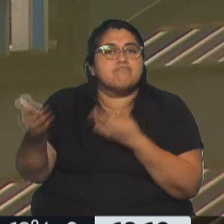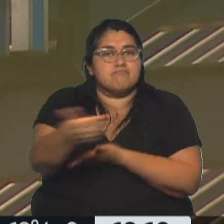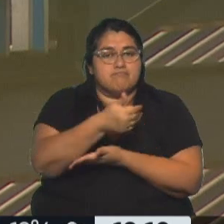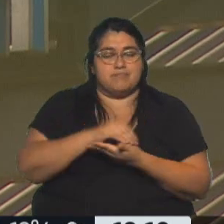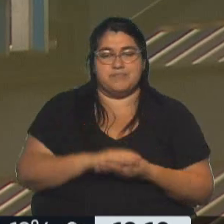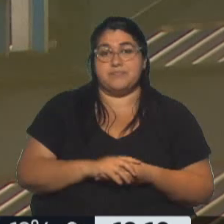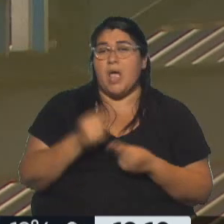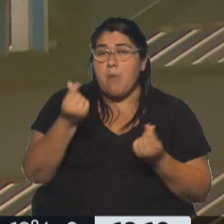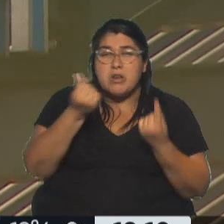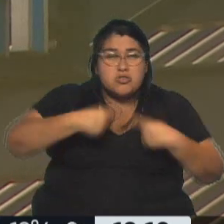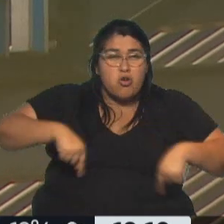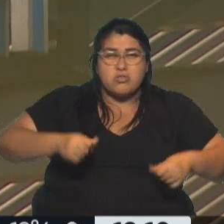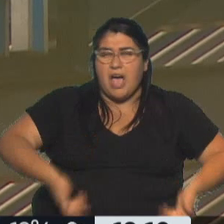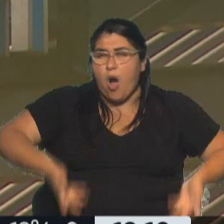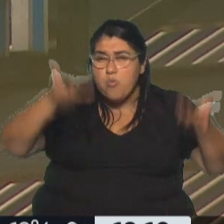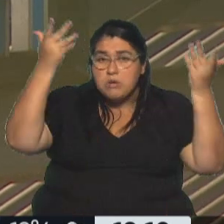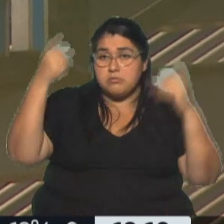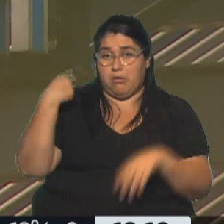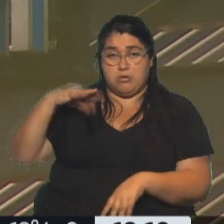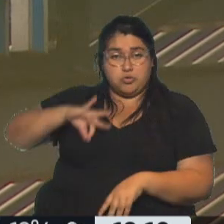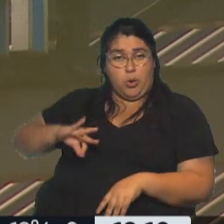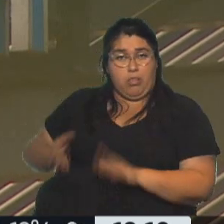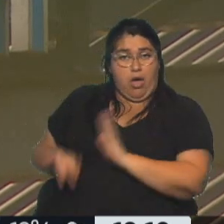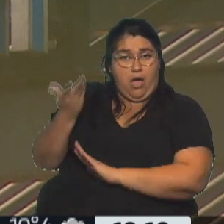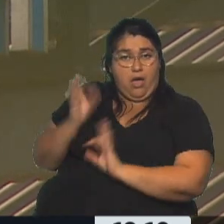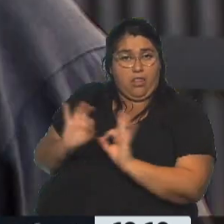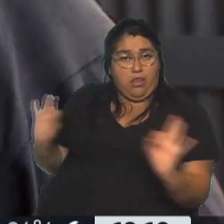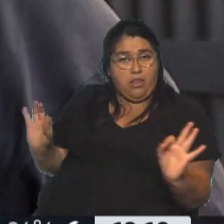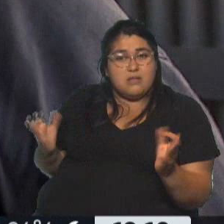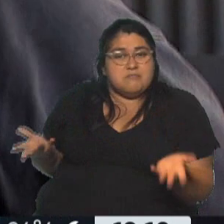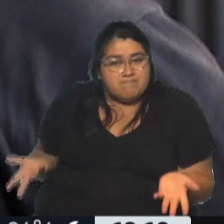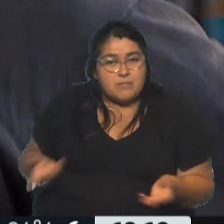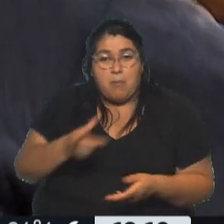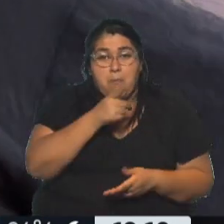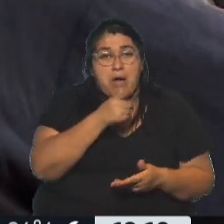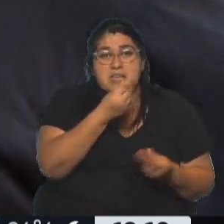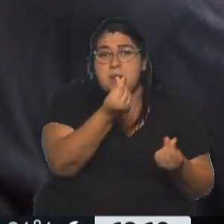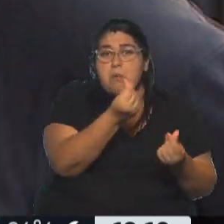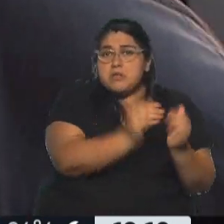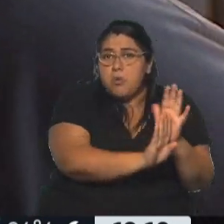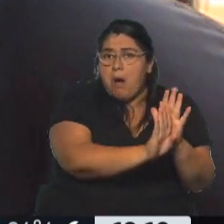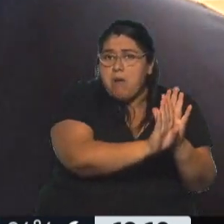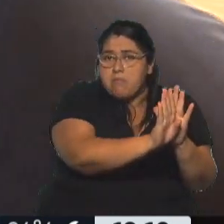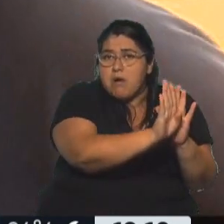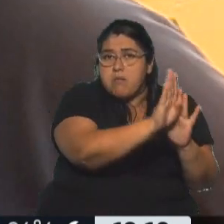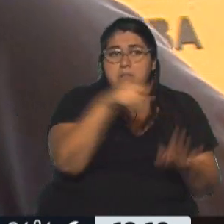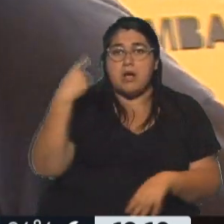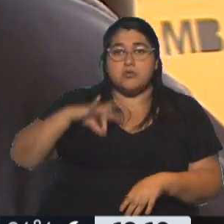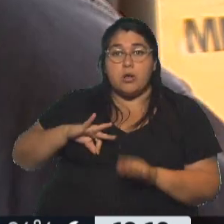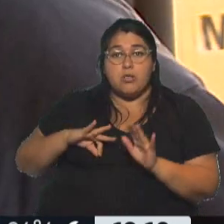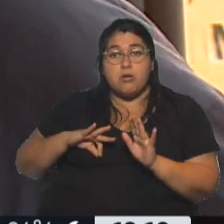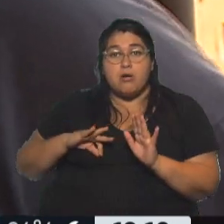Imagínate que aumentan todo y los sueldos no lo aumentan, ¿viste? Es como que las tarifas van por el ascensor y los sueldos por las